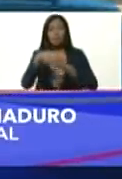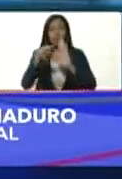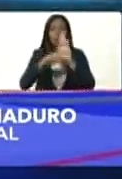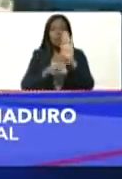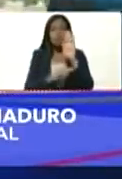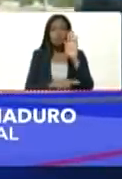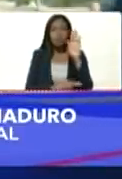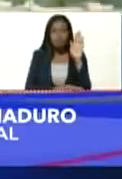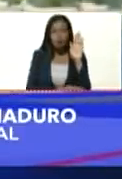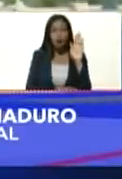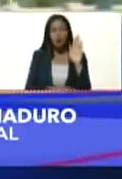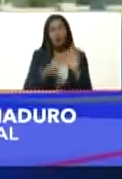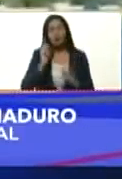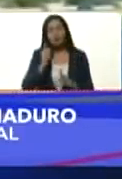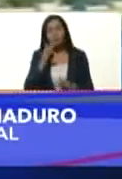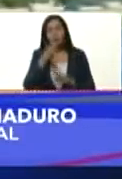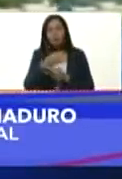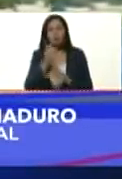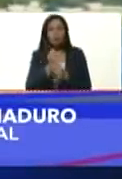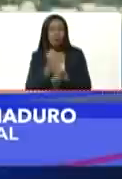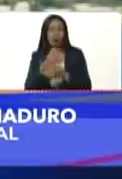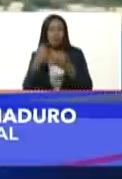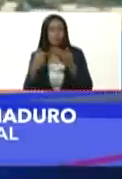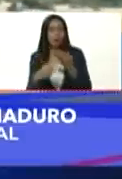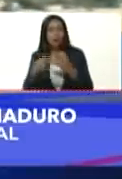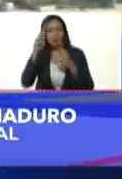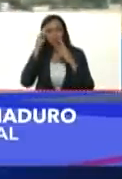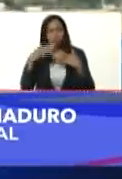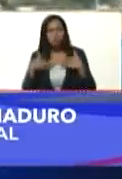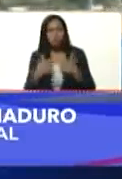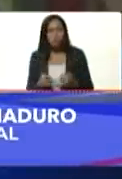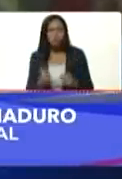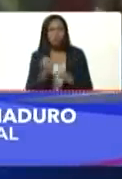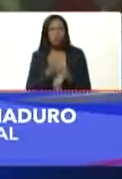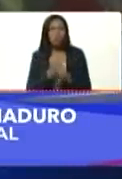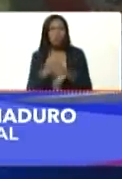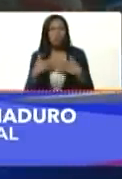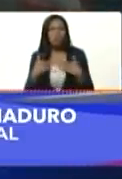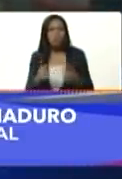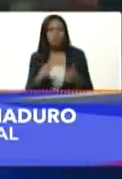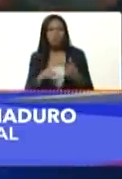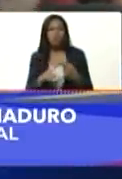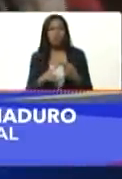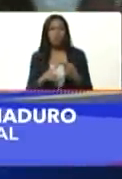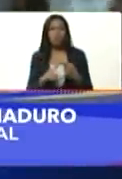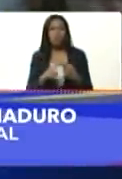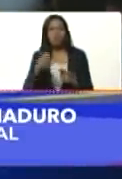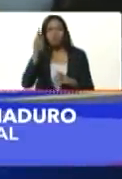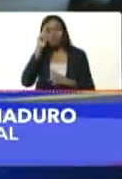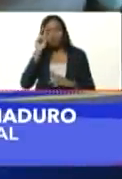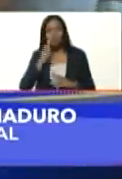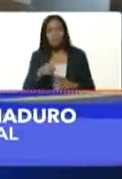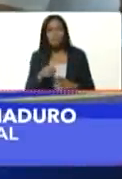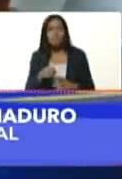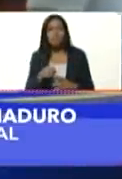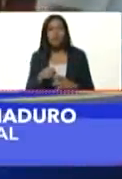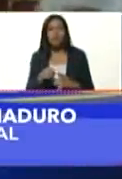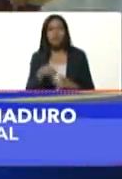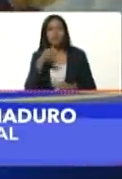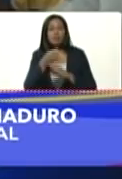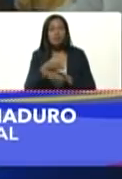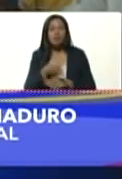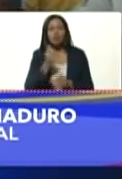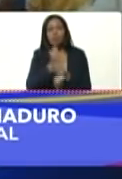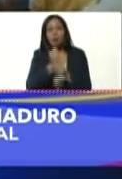de excepción, por razones de salud, trabajadores de la salud, por razones de la cadena alimentaria,